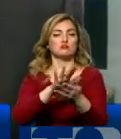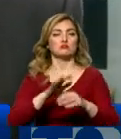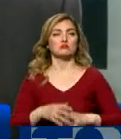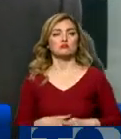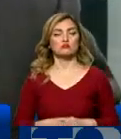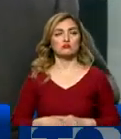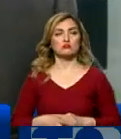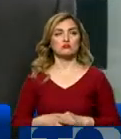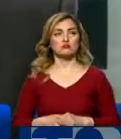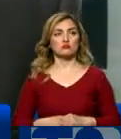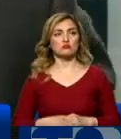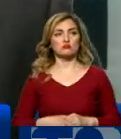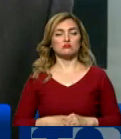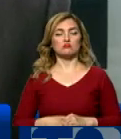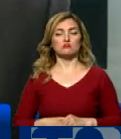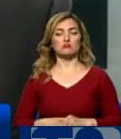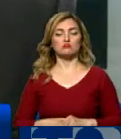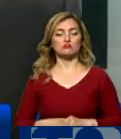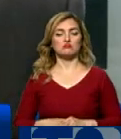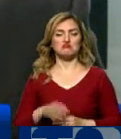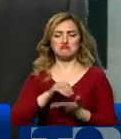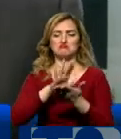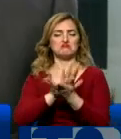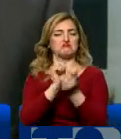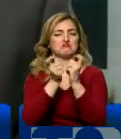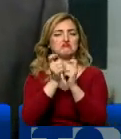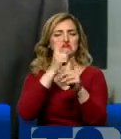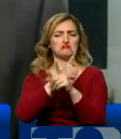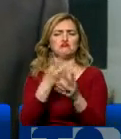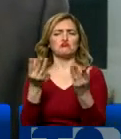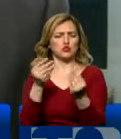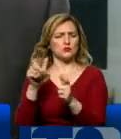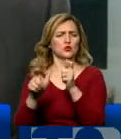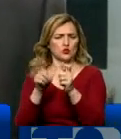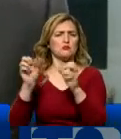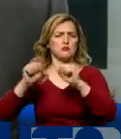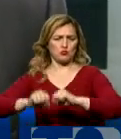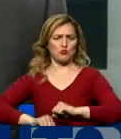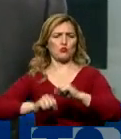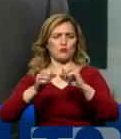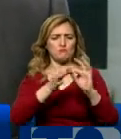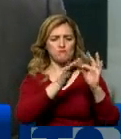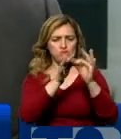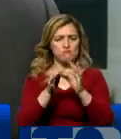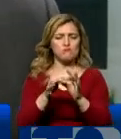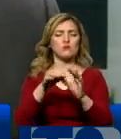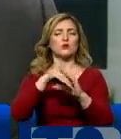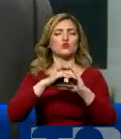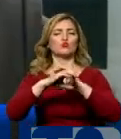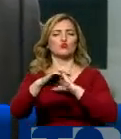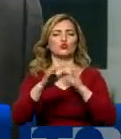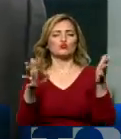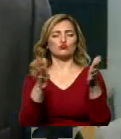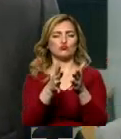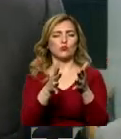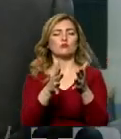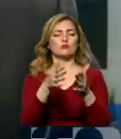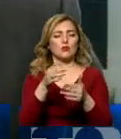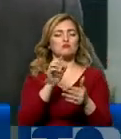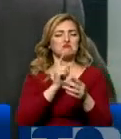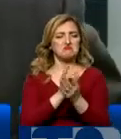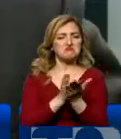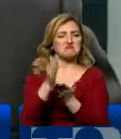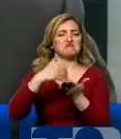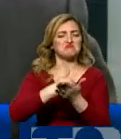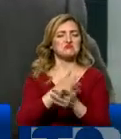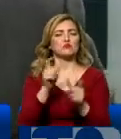adaptación igual se puede, hay muchos proveedores en el país, y una vez que ya la incorporen, se hace un proceso de acreditación. Y